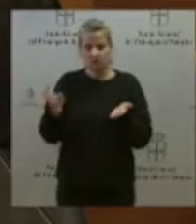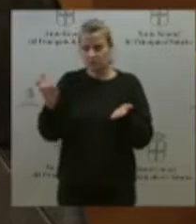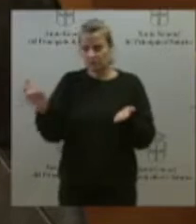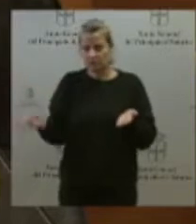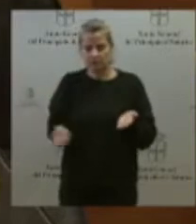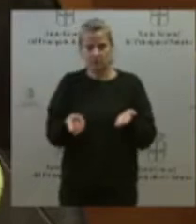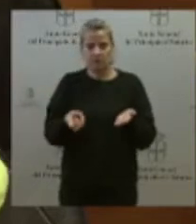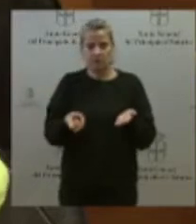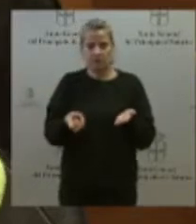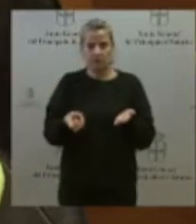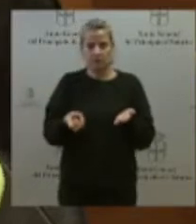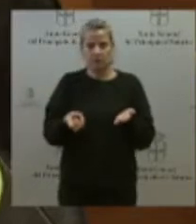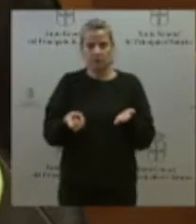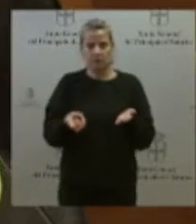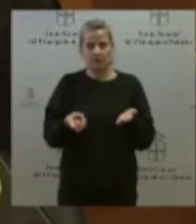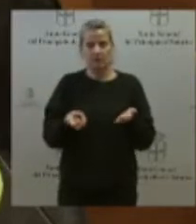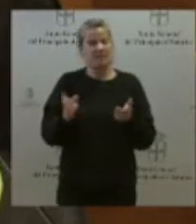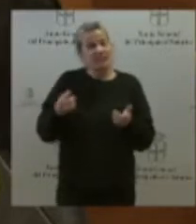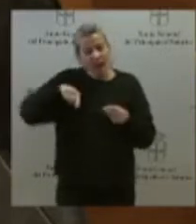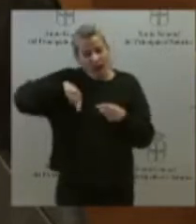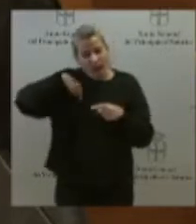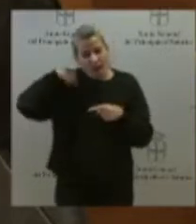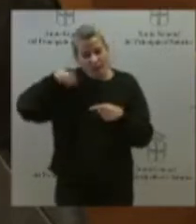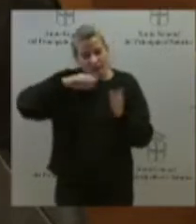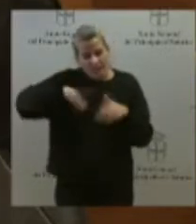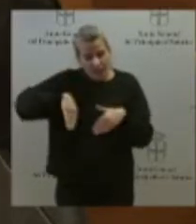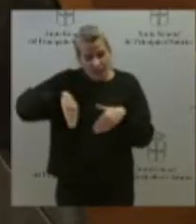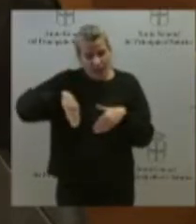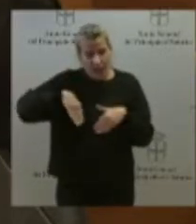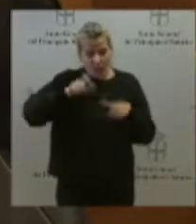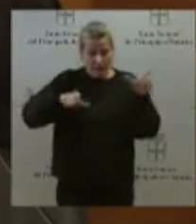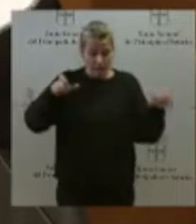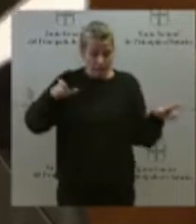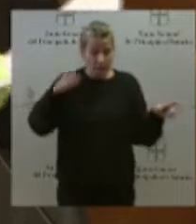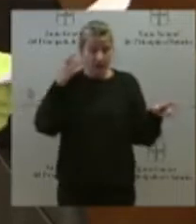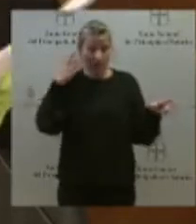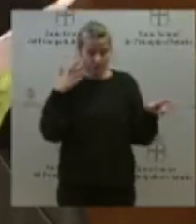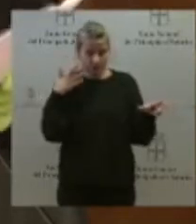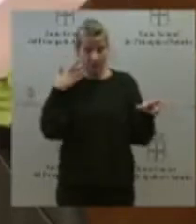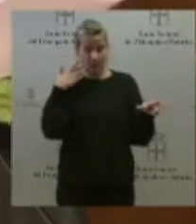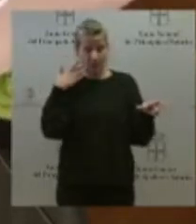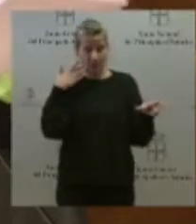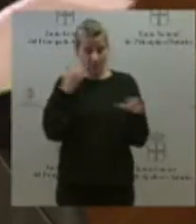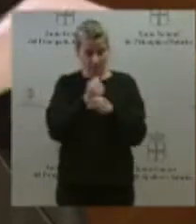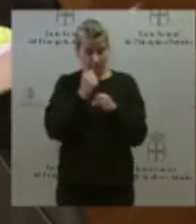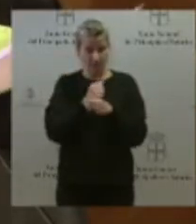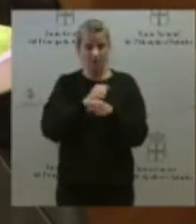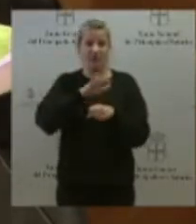53 céntimos de subida para los trabajadores, cientos de millones de euros para la patronal. Las limpiadoras, que tienen la fortuna de conseguir una jornada